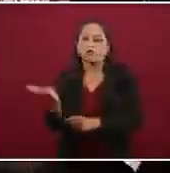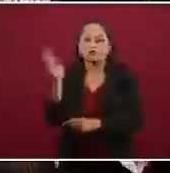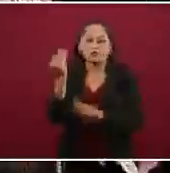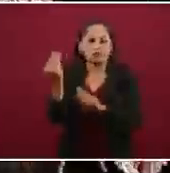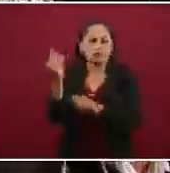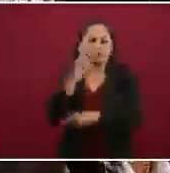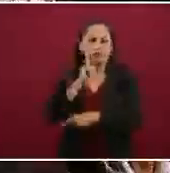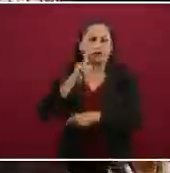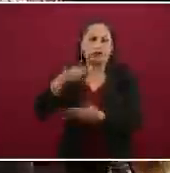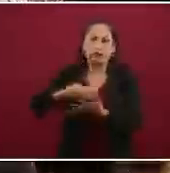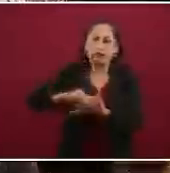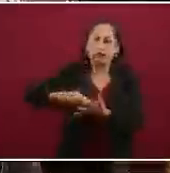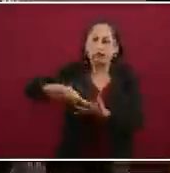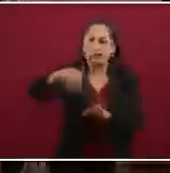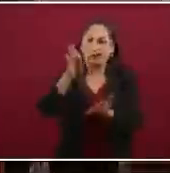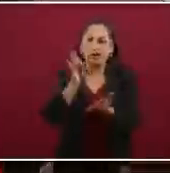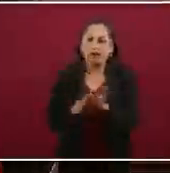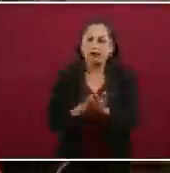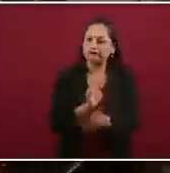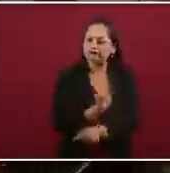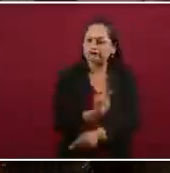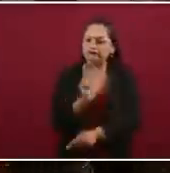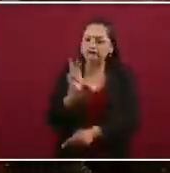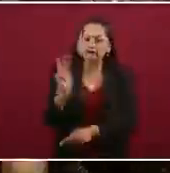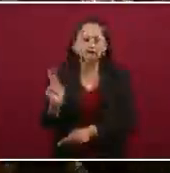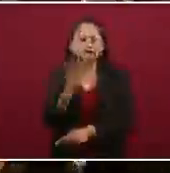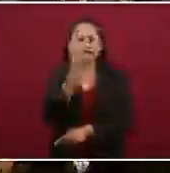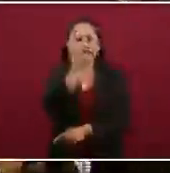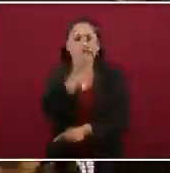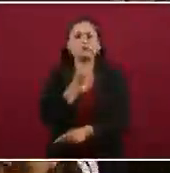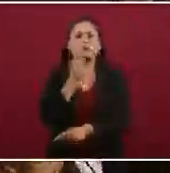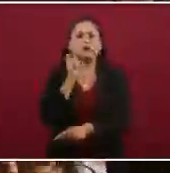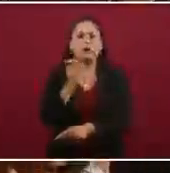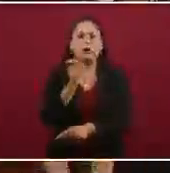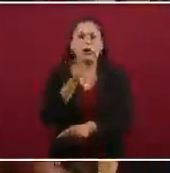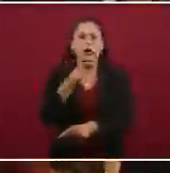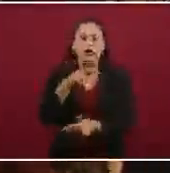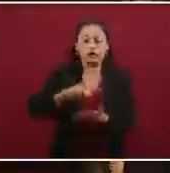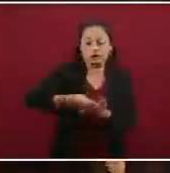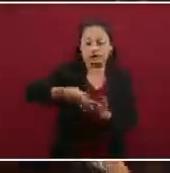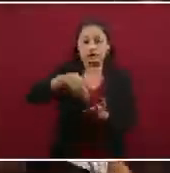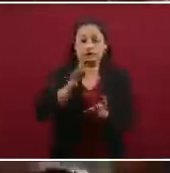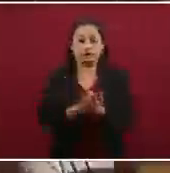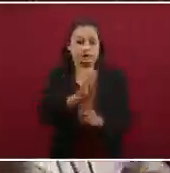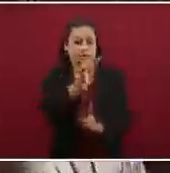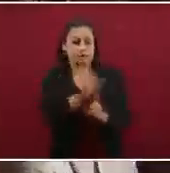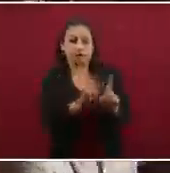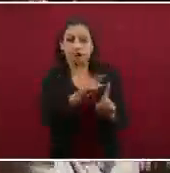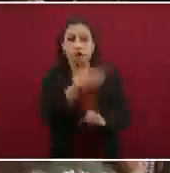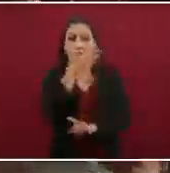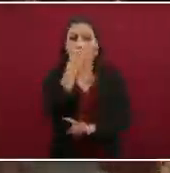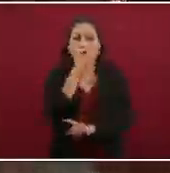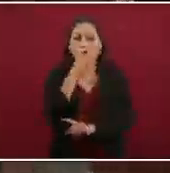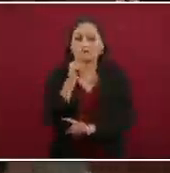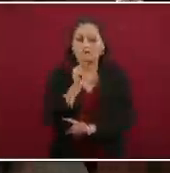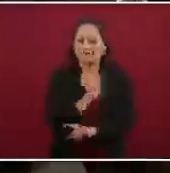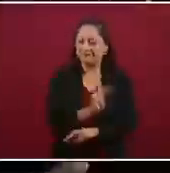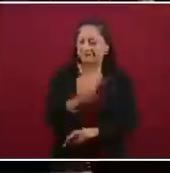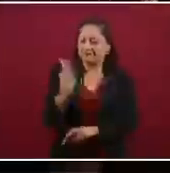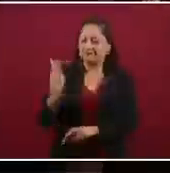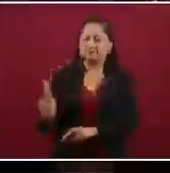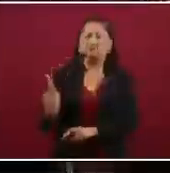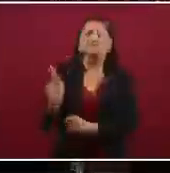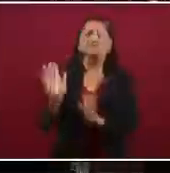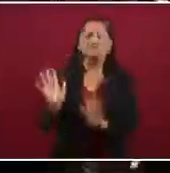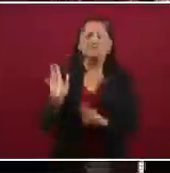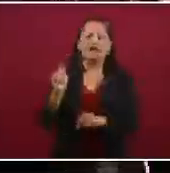era tan valiente como varonil, es decir, como diciendo, esta cualidad de ser valiente, pues nada más la tienen los hombres. Así que en eso creo que